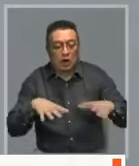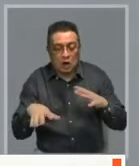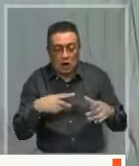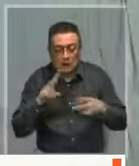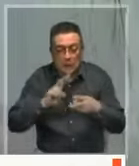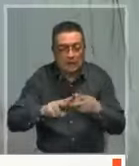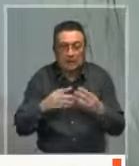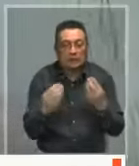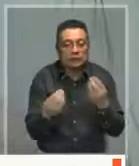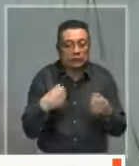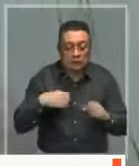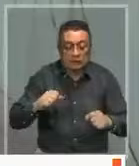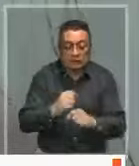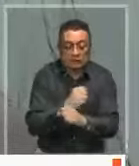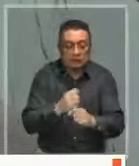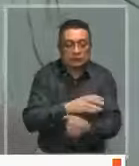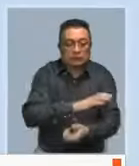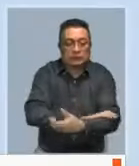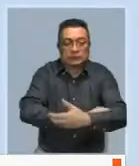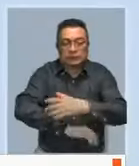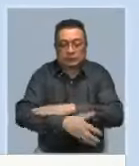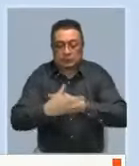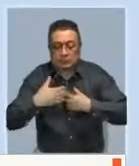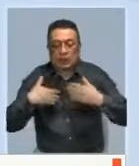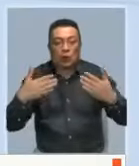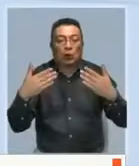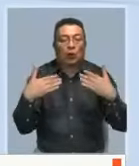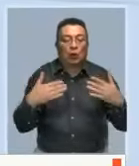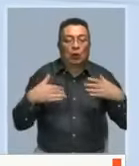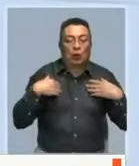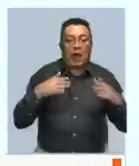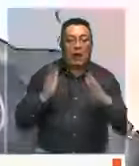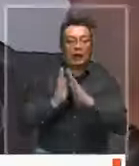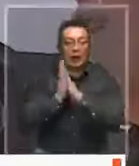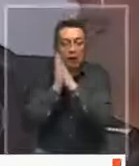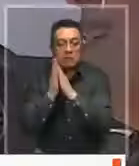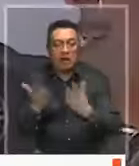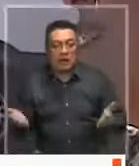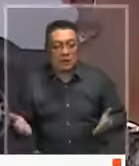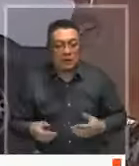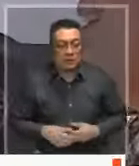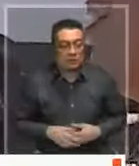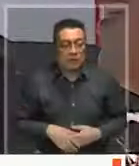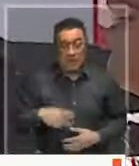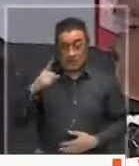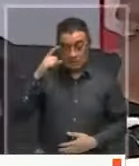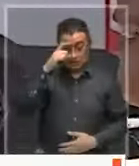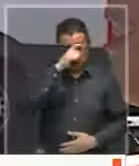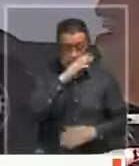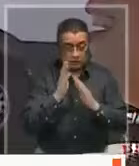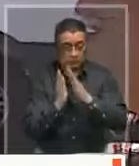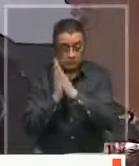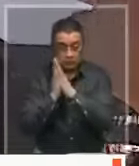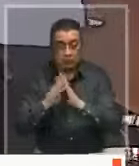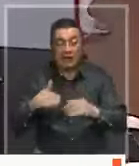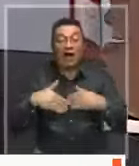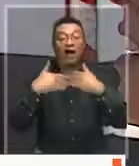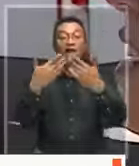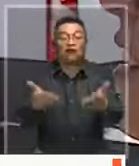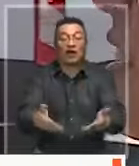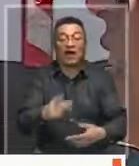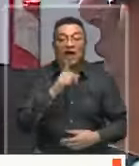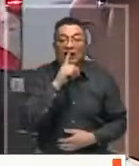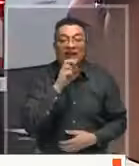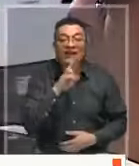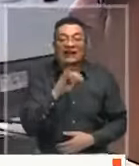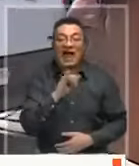algunos accesorios fríos ahora para refrescar nuestra cama. Está complicado, estoy durmiendo en el sillón, en la terracita. ¿Ya? No es